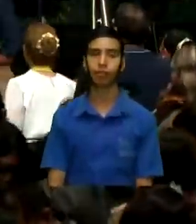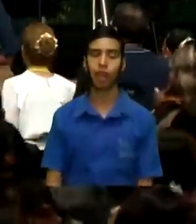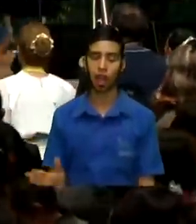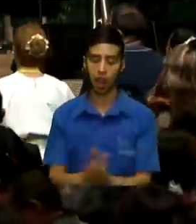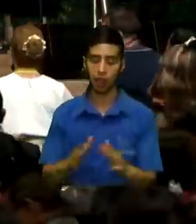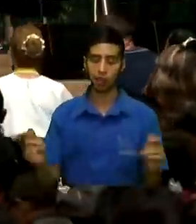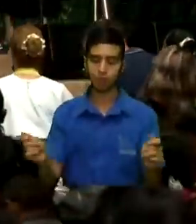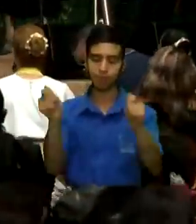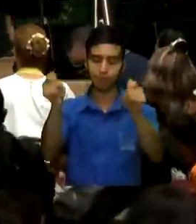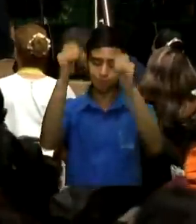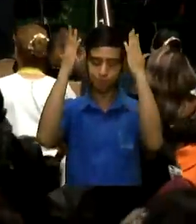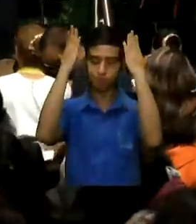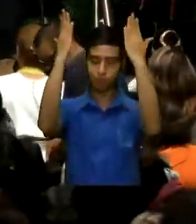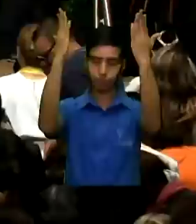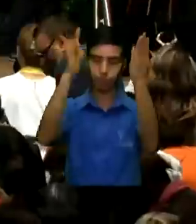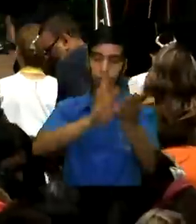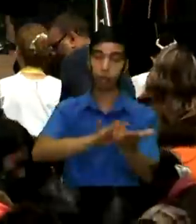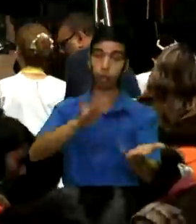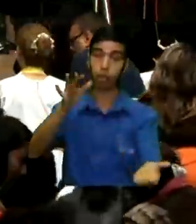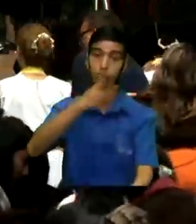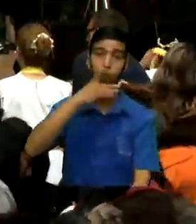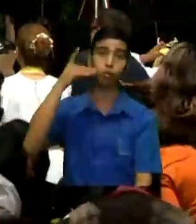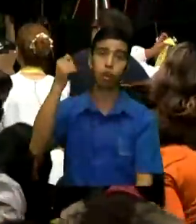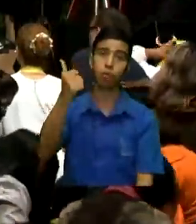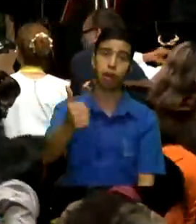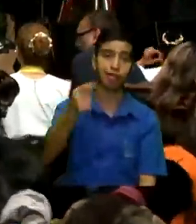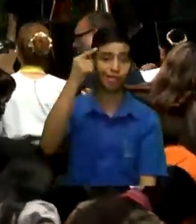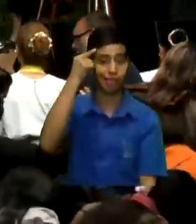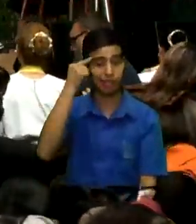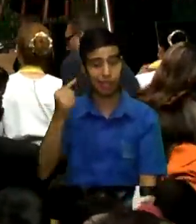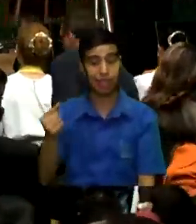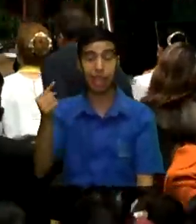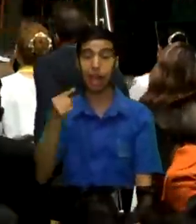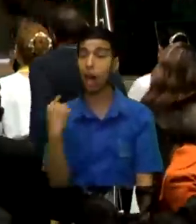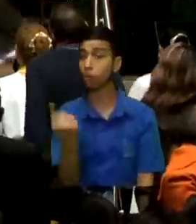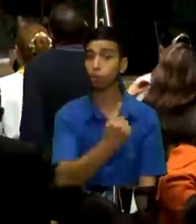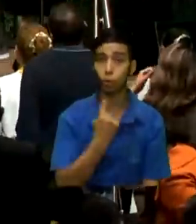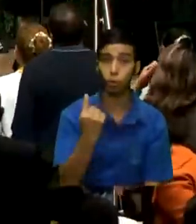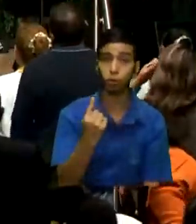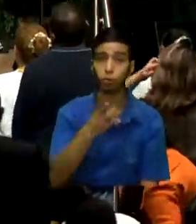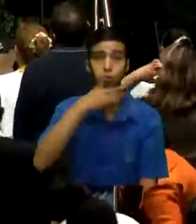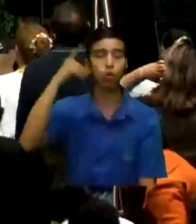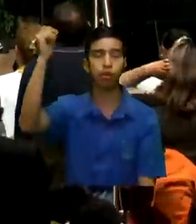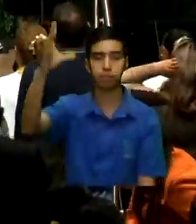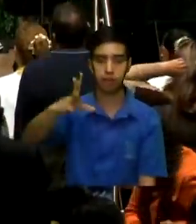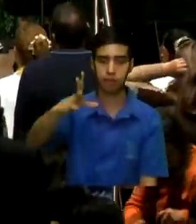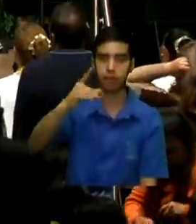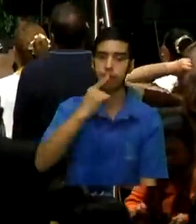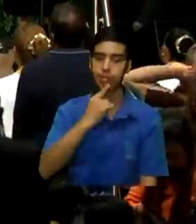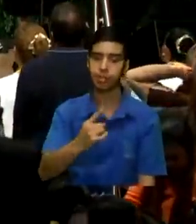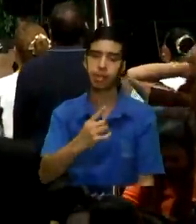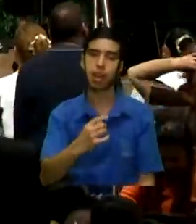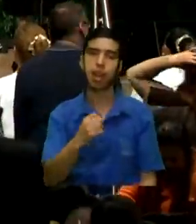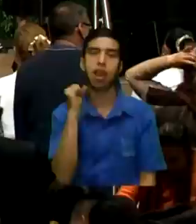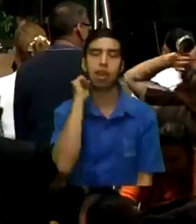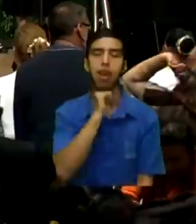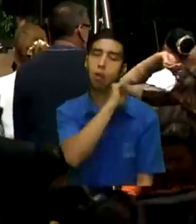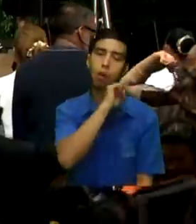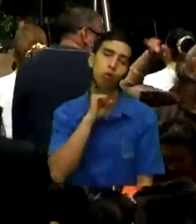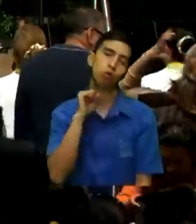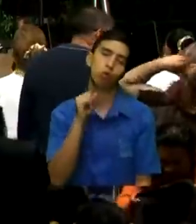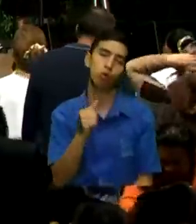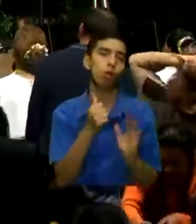Gloria a Dios. Buenos días, hermanos amados. Dios les bendiga. Qué bueno verles contentos